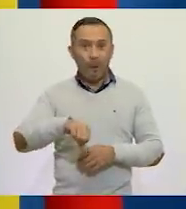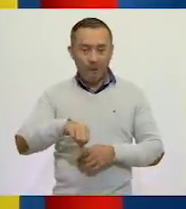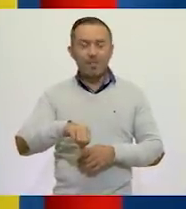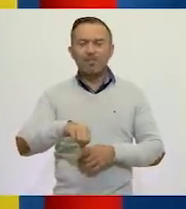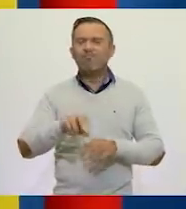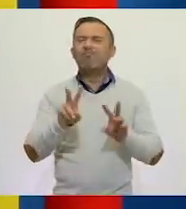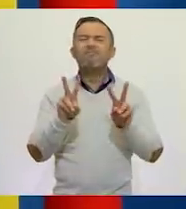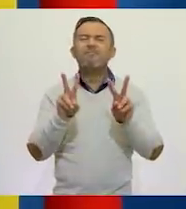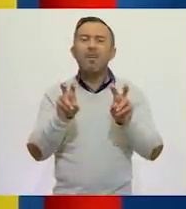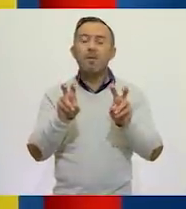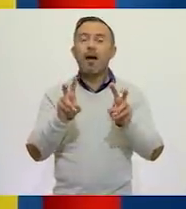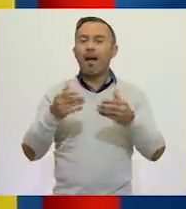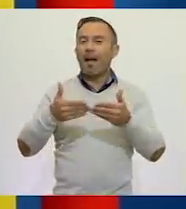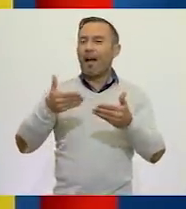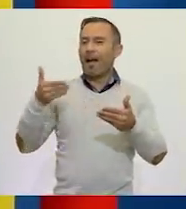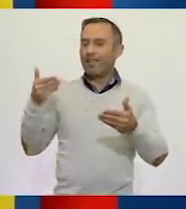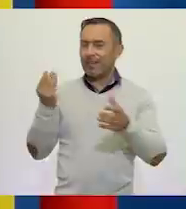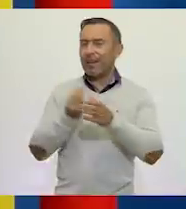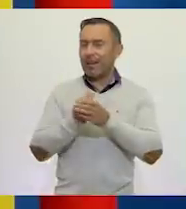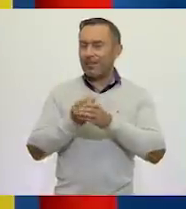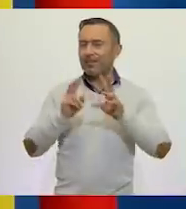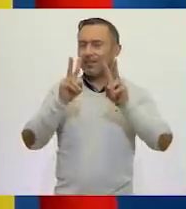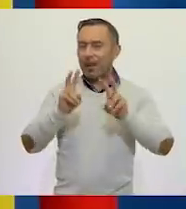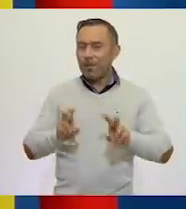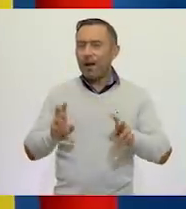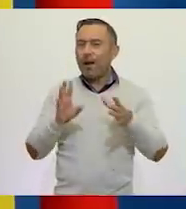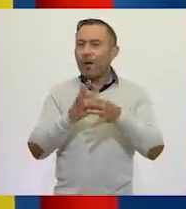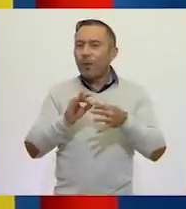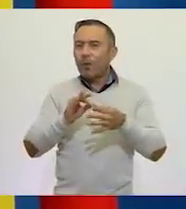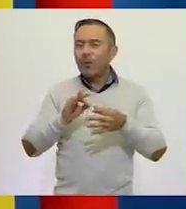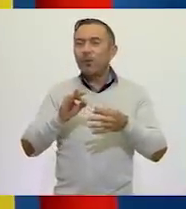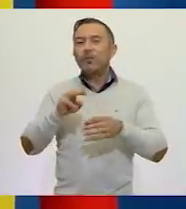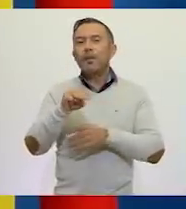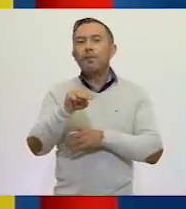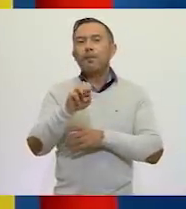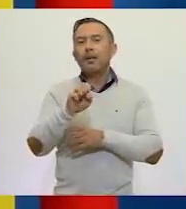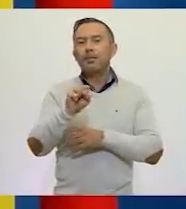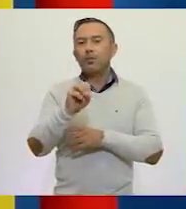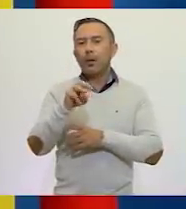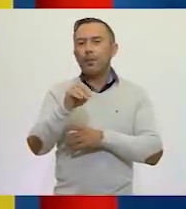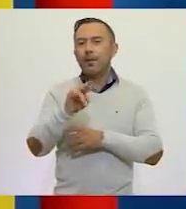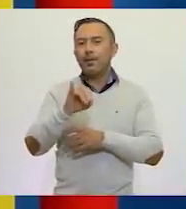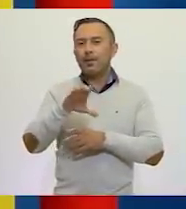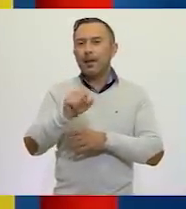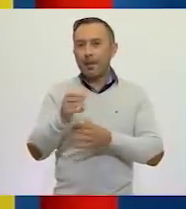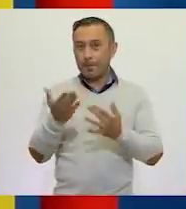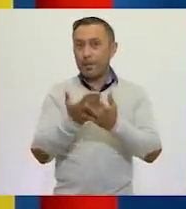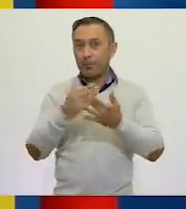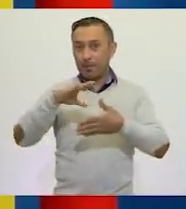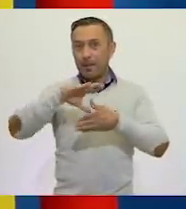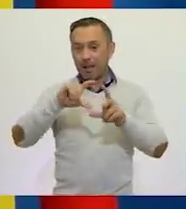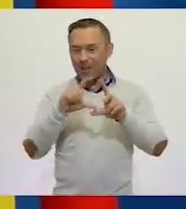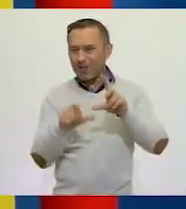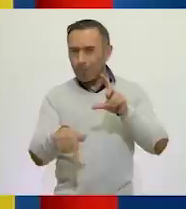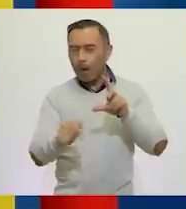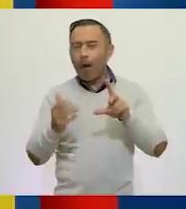las características principales de las culturas mesoamericanas, tal y como lo repasamos la clase